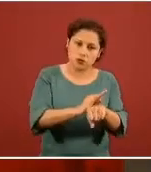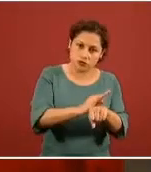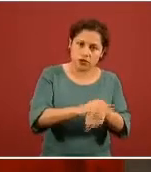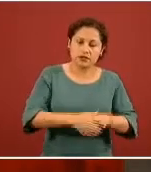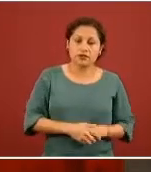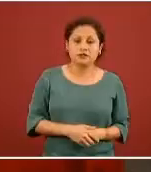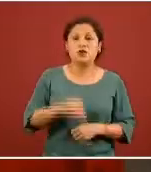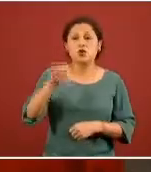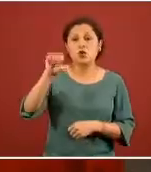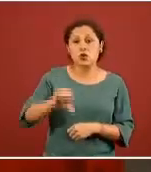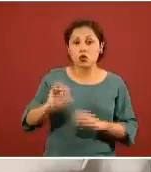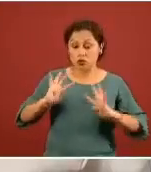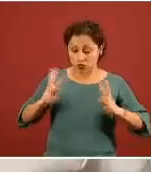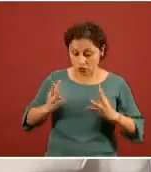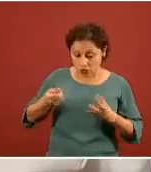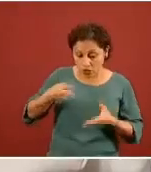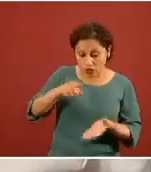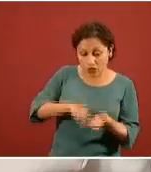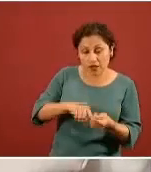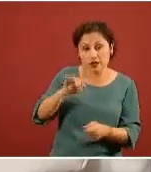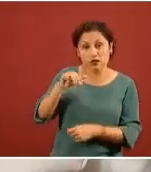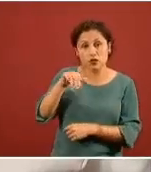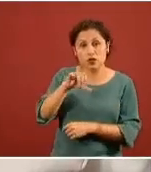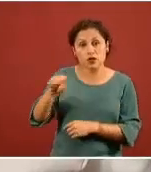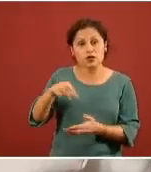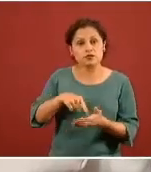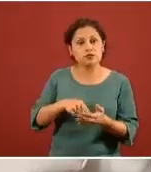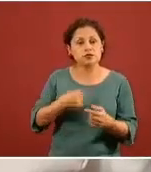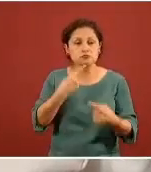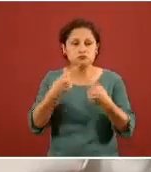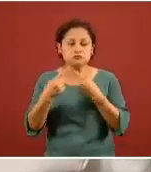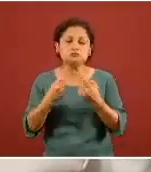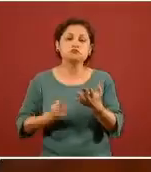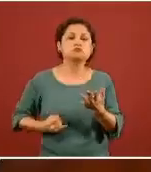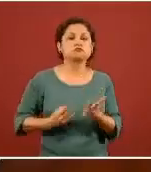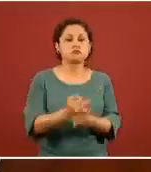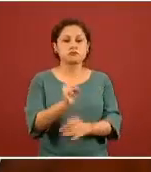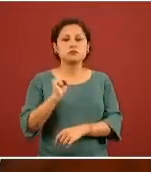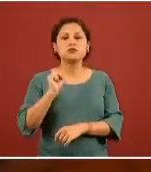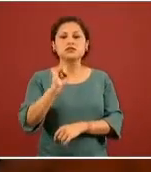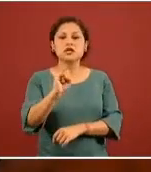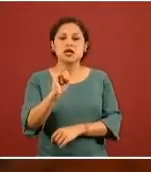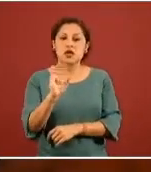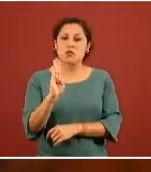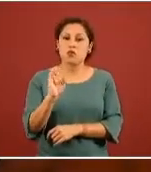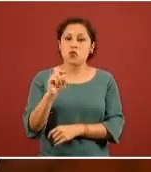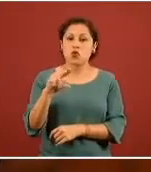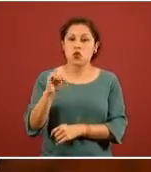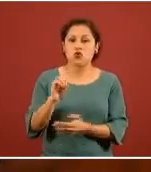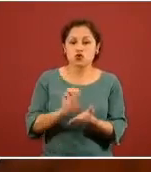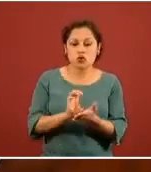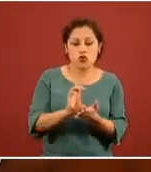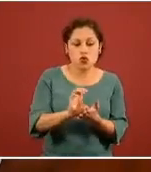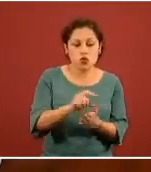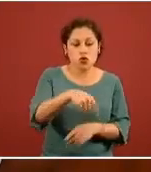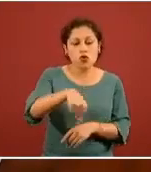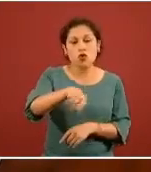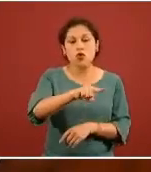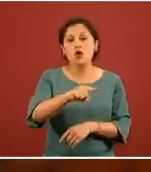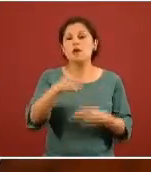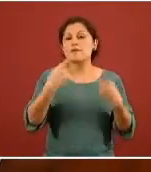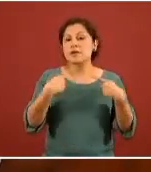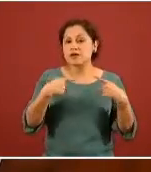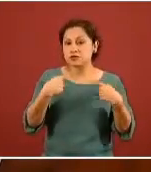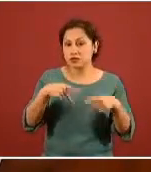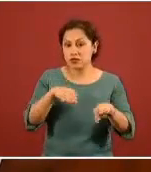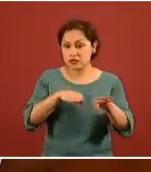aprobó un bono para aquellos trabajadores que se van a encontrar directamente laborando en